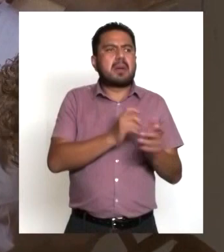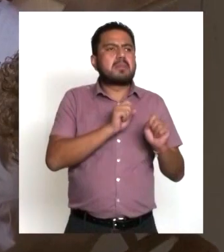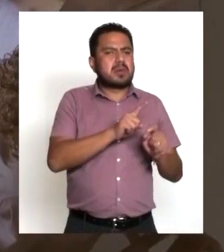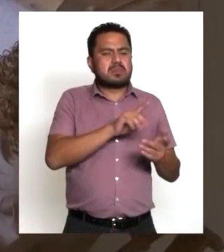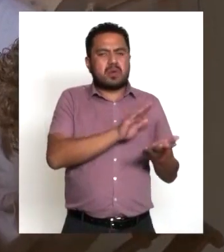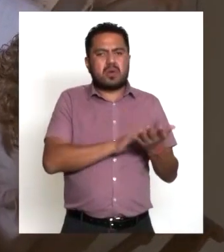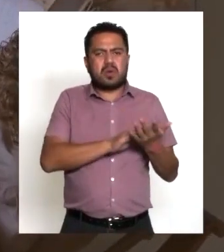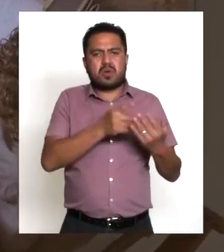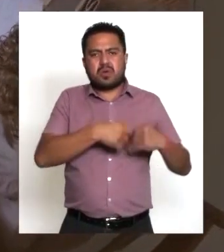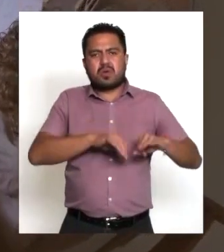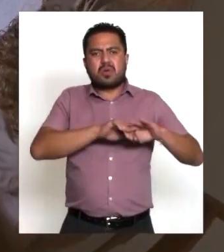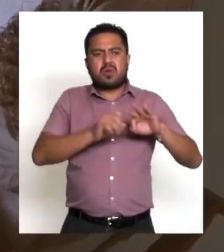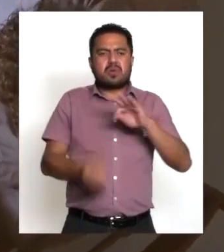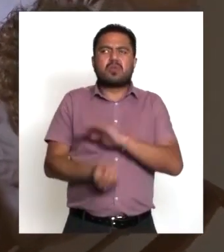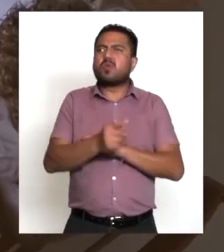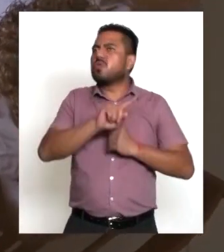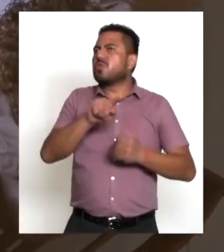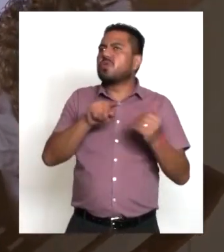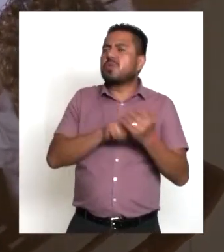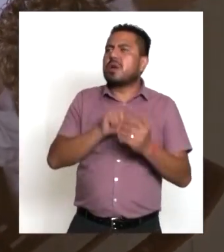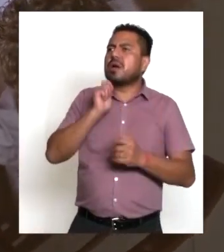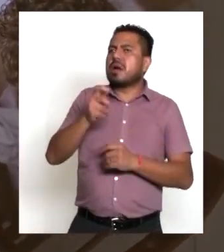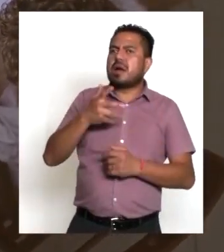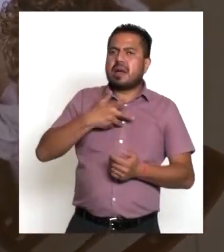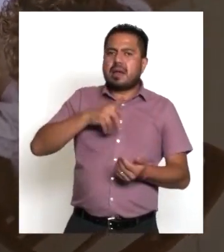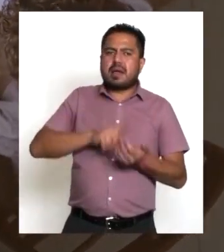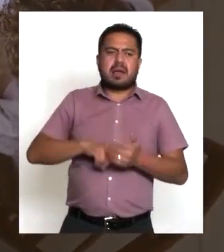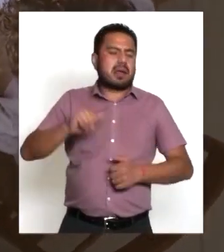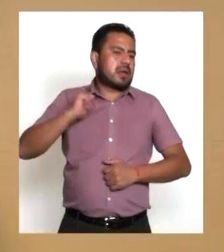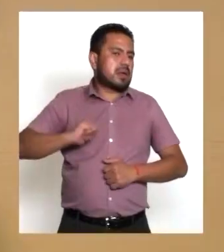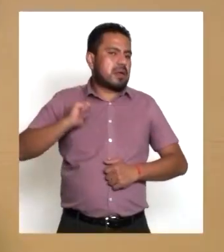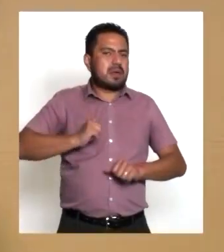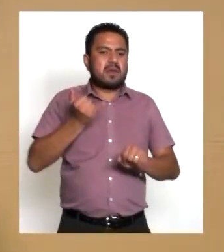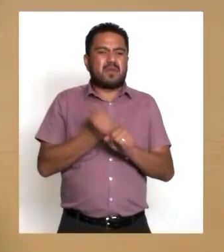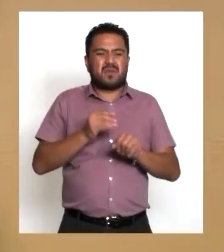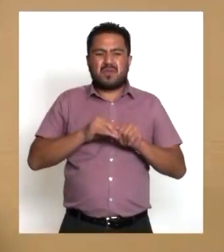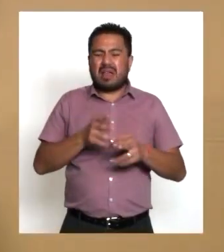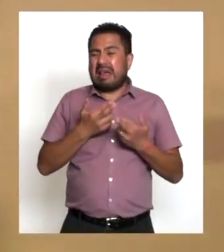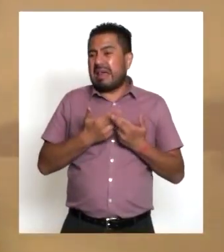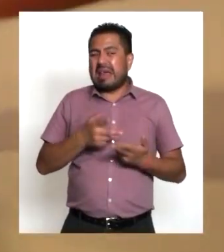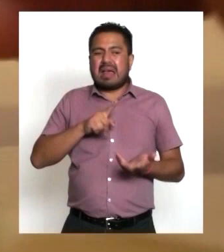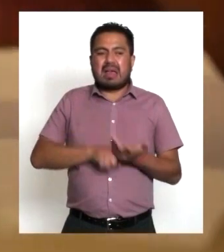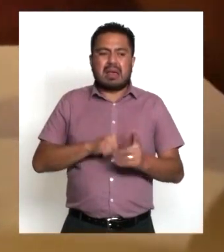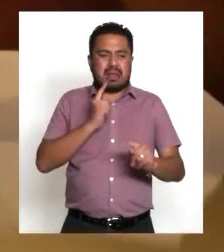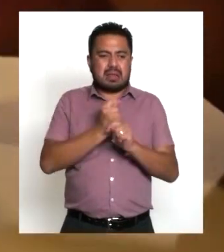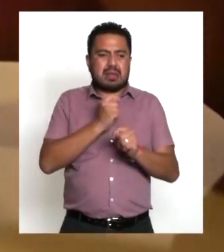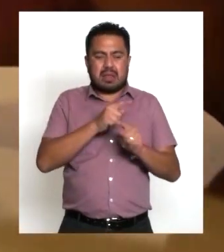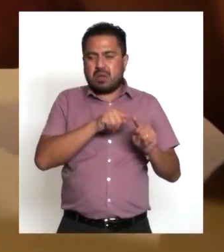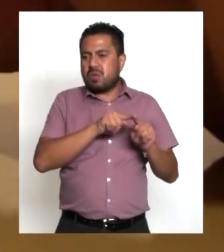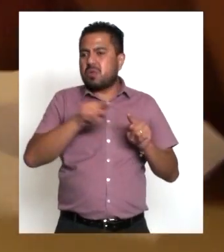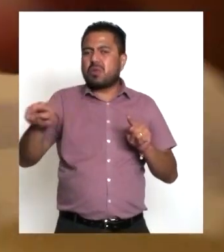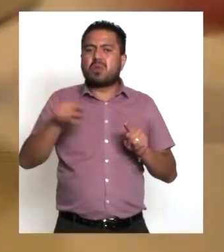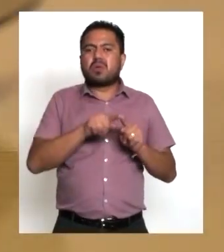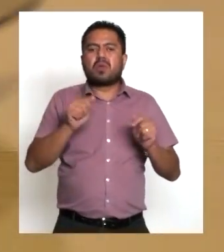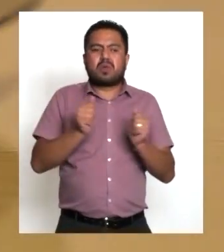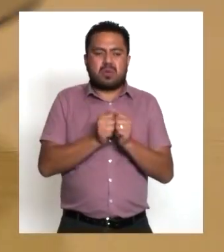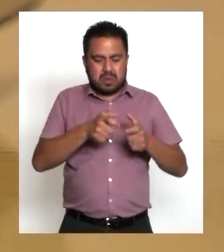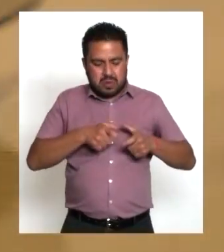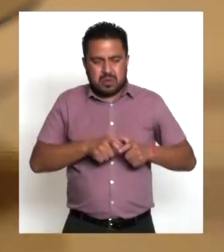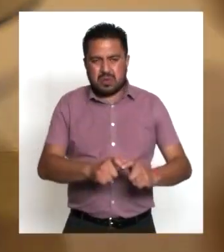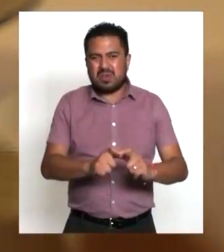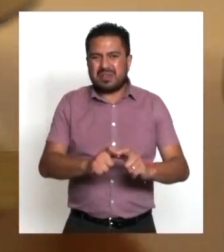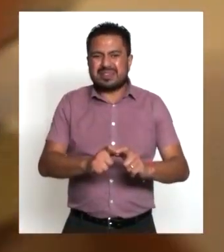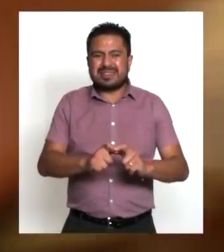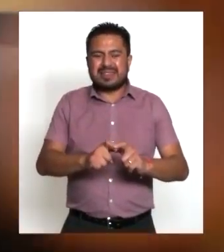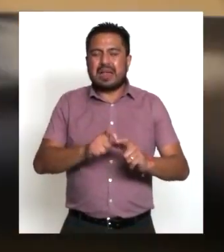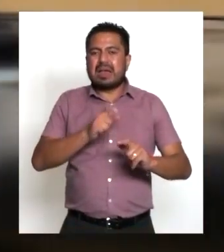entrar al mismo documento estén donde estén. Antes la información muy pesada se transportaba de un lugar a otro en